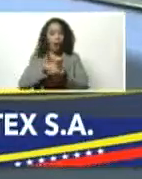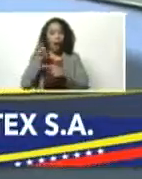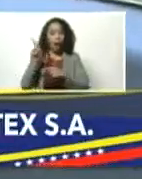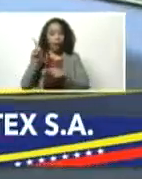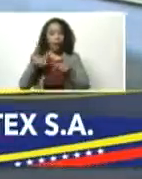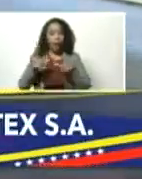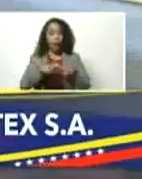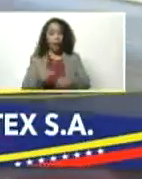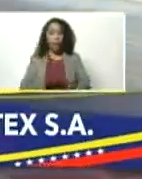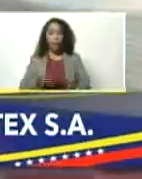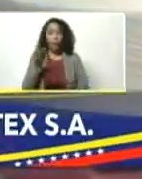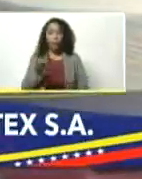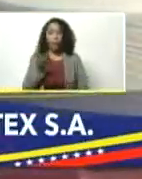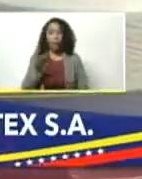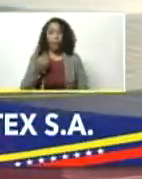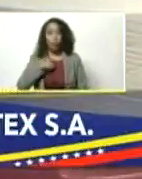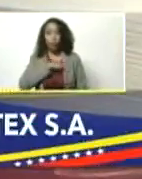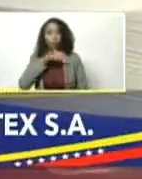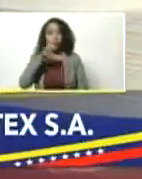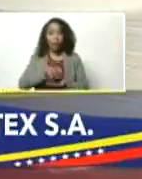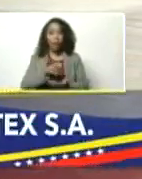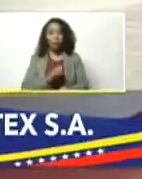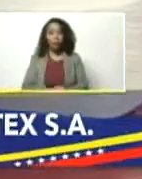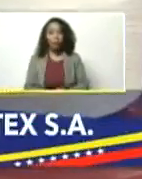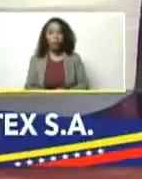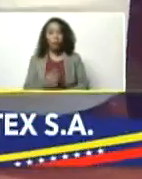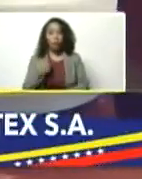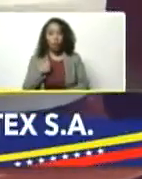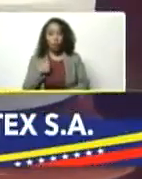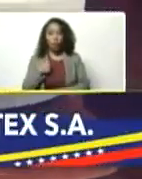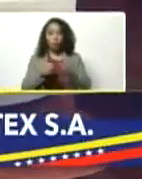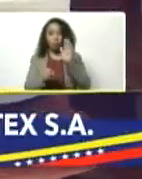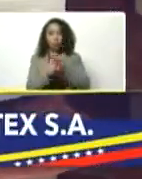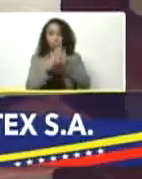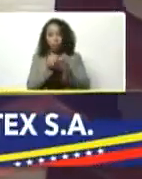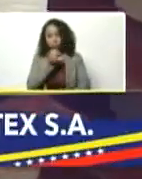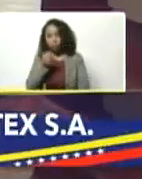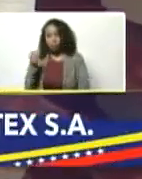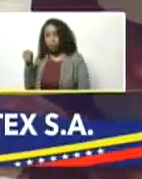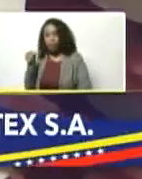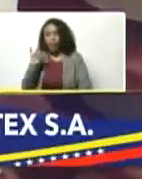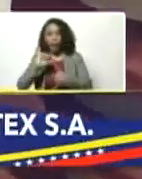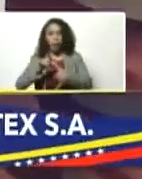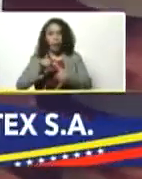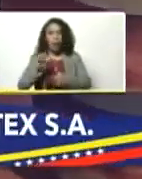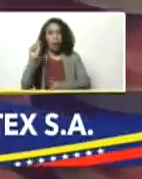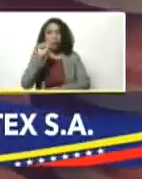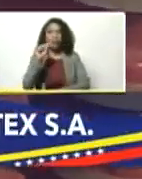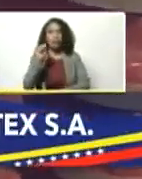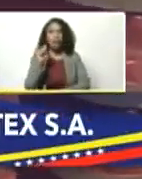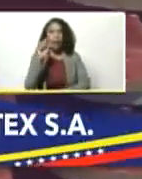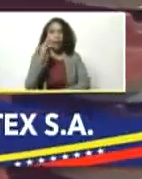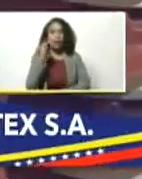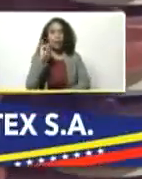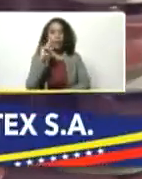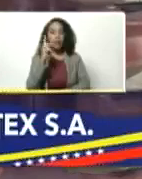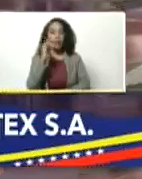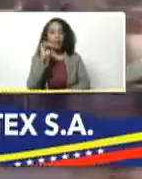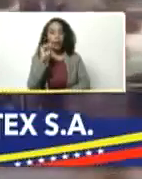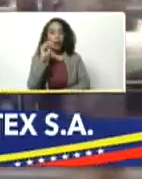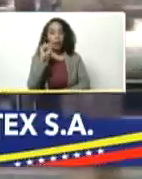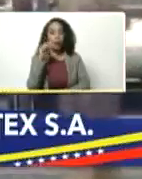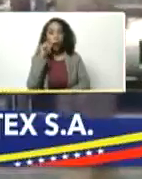espacios emblemáticos de nuestro Estado. Yo le voy a dar la palabra al ingeniero Sariquen para que de manera más detallada